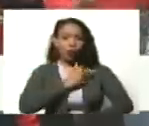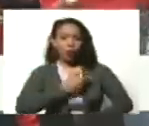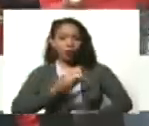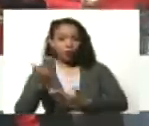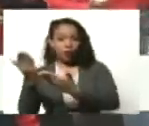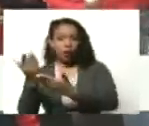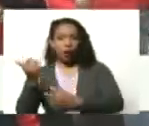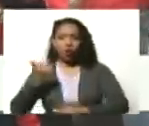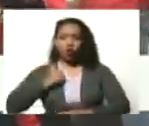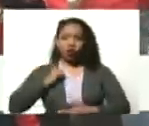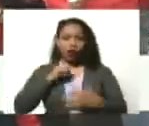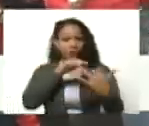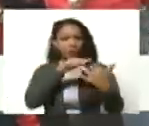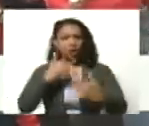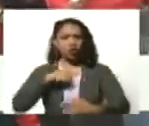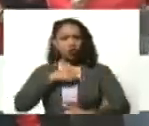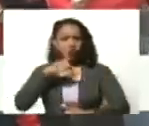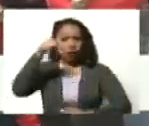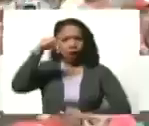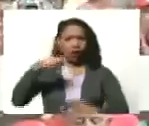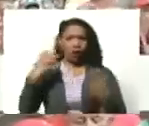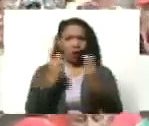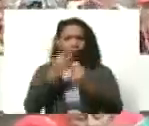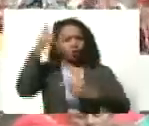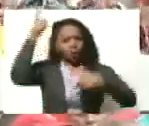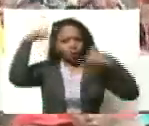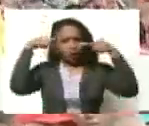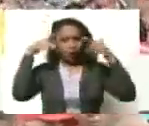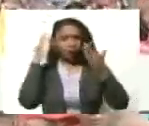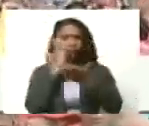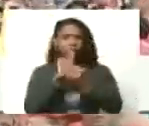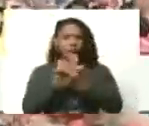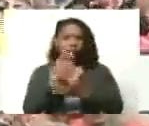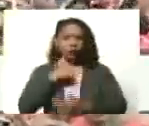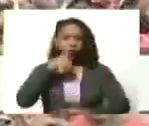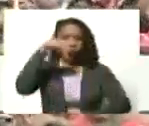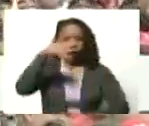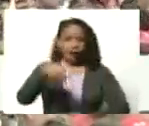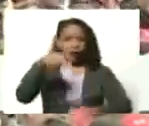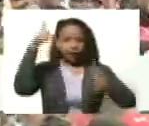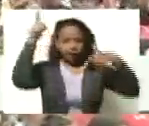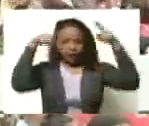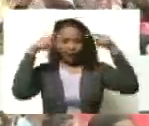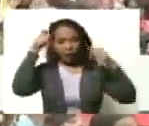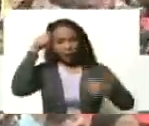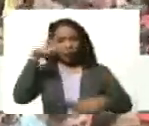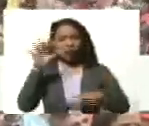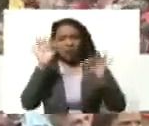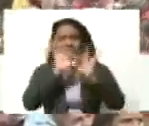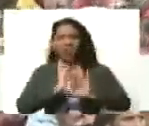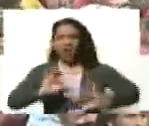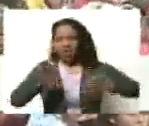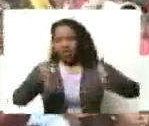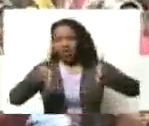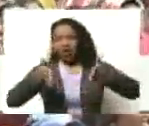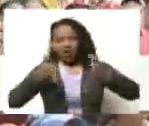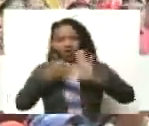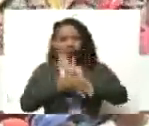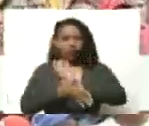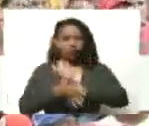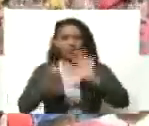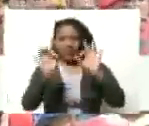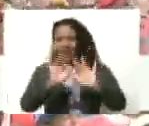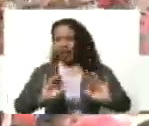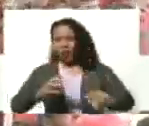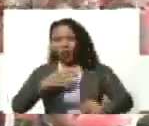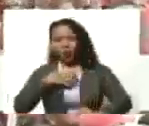cualquier batalla nosotros estemos con Chávez siempre, ¿ves? Y estando con Chávez y con el pueblo, no hay nadie que nos gane. Nadie podrá